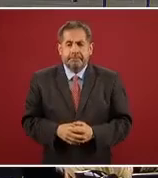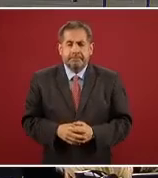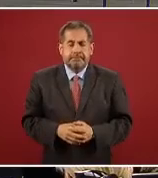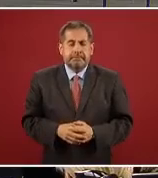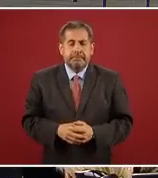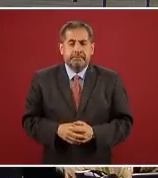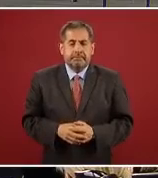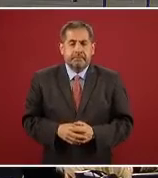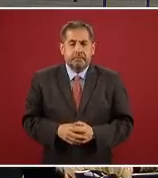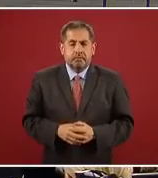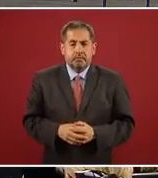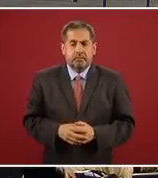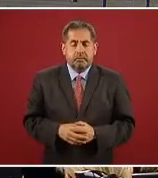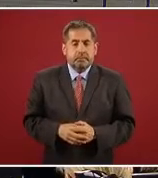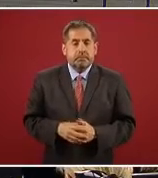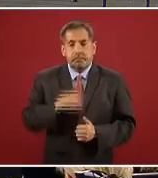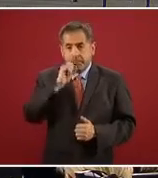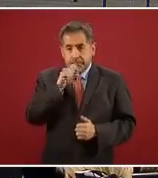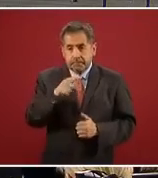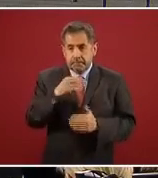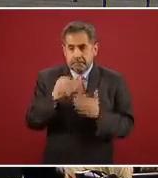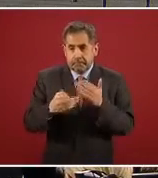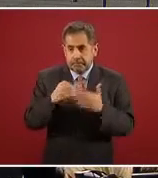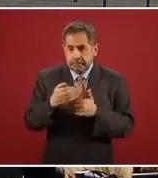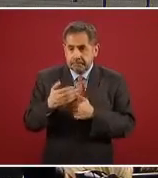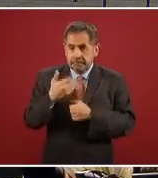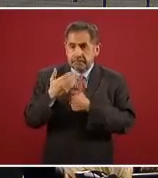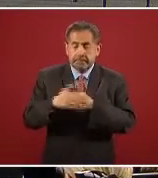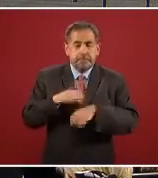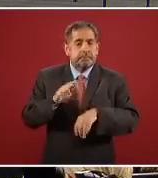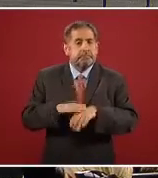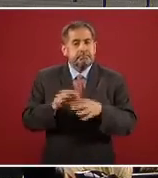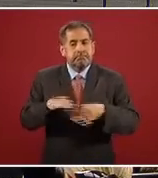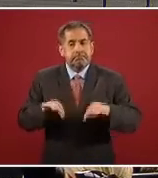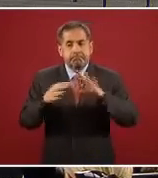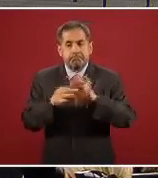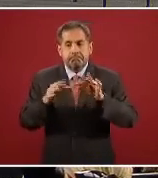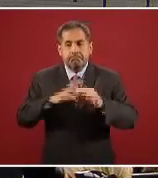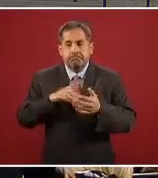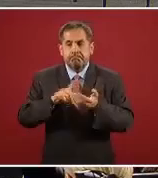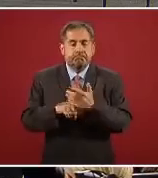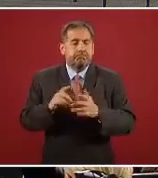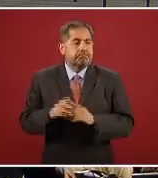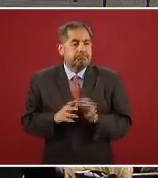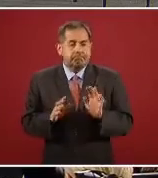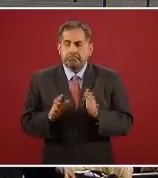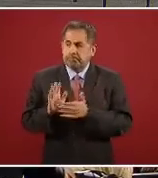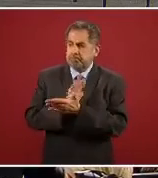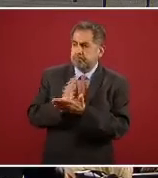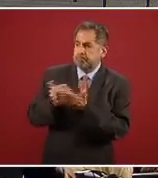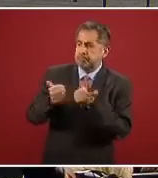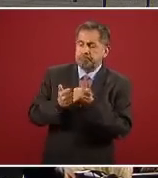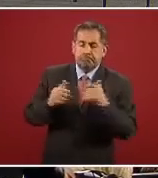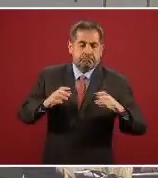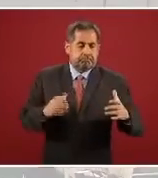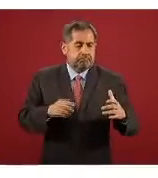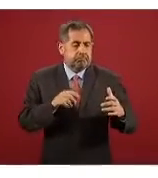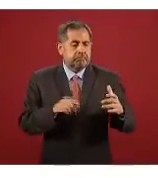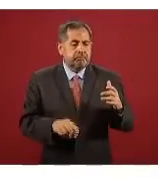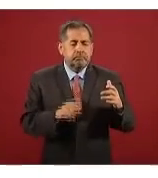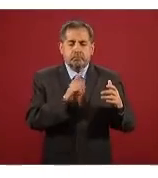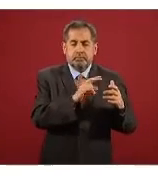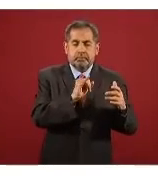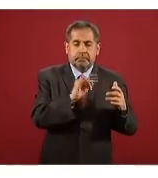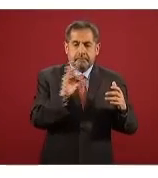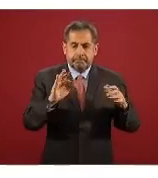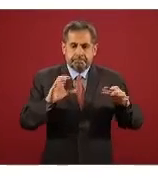favor. Además, se plantea la posibilidad de que haya autonomía técnica y de gestión de la Unidad de Inteligencia Financiera, de